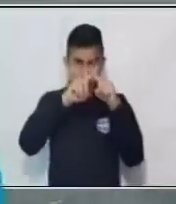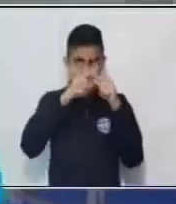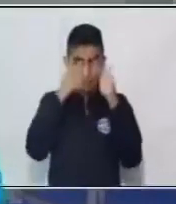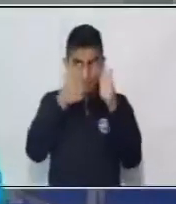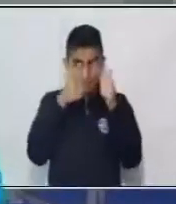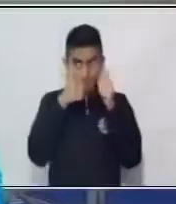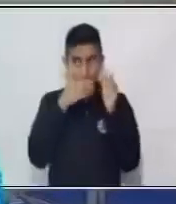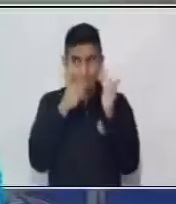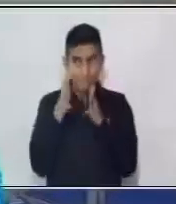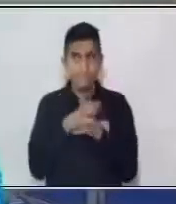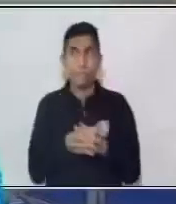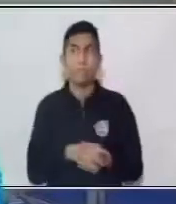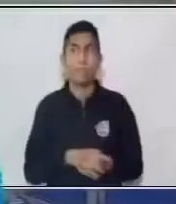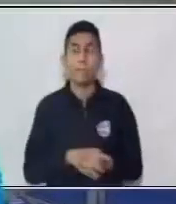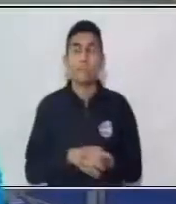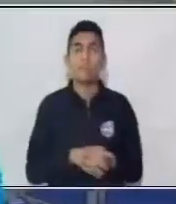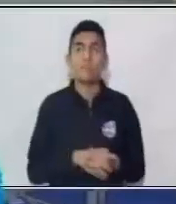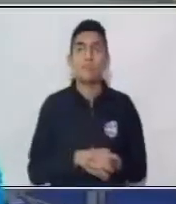Perfecto.